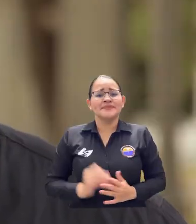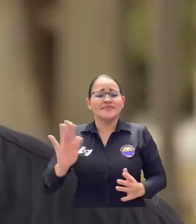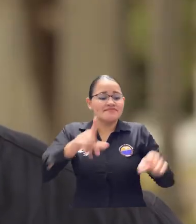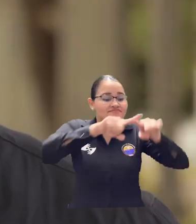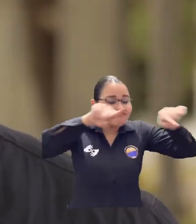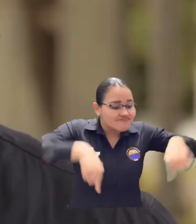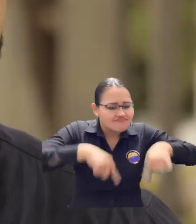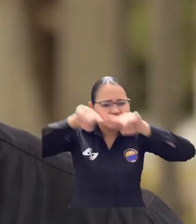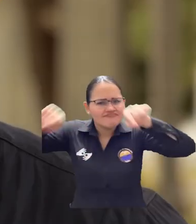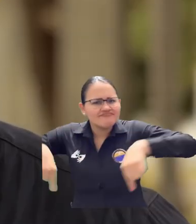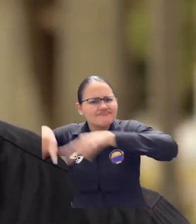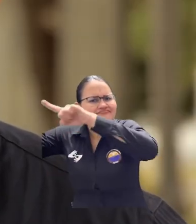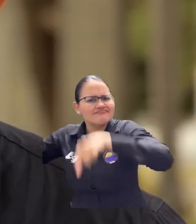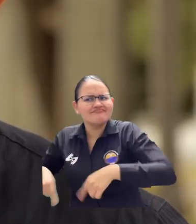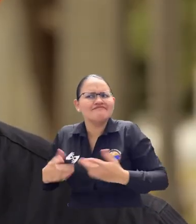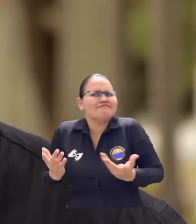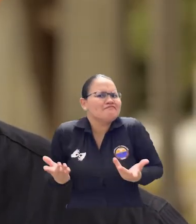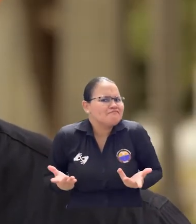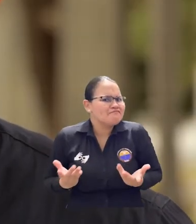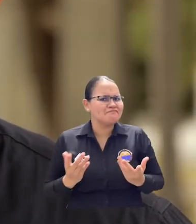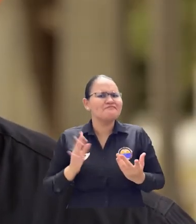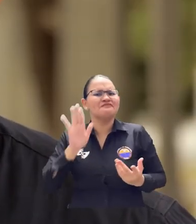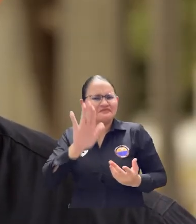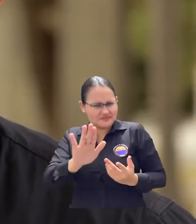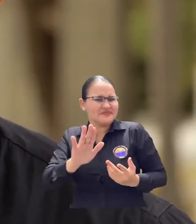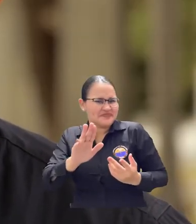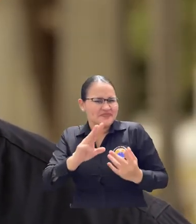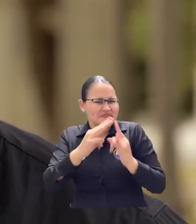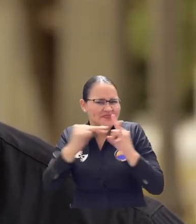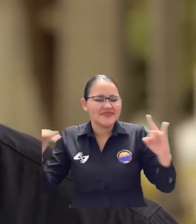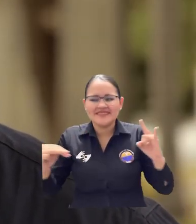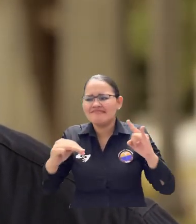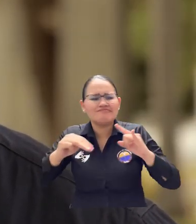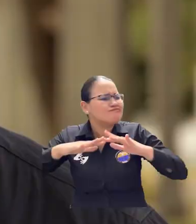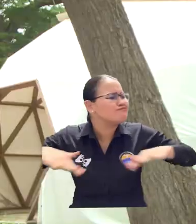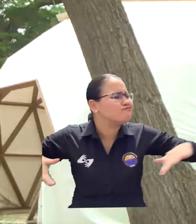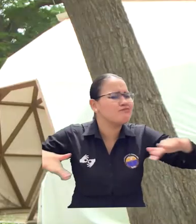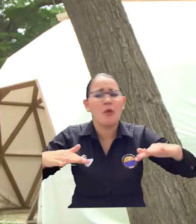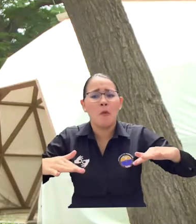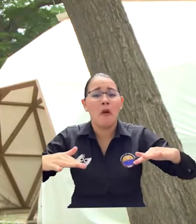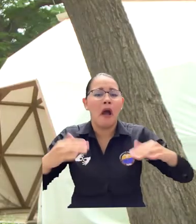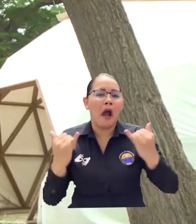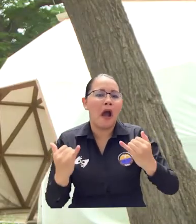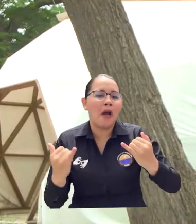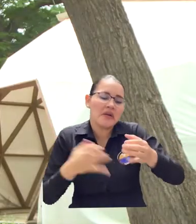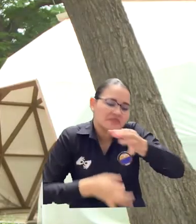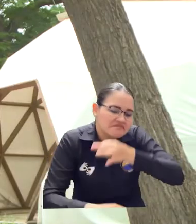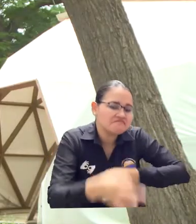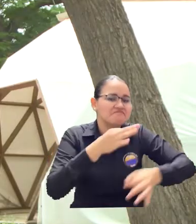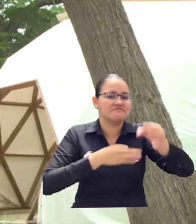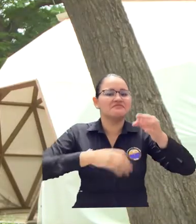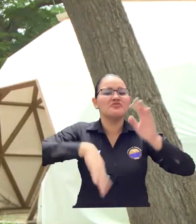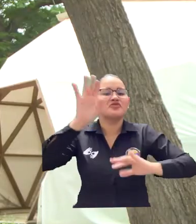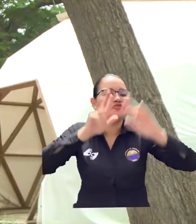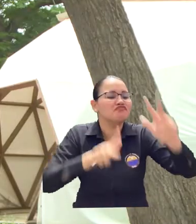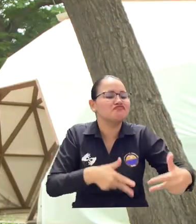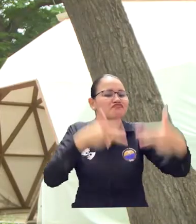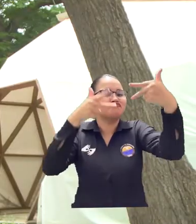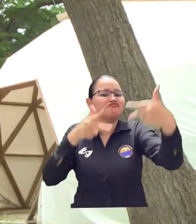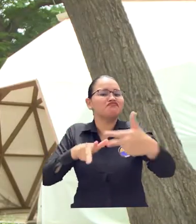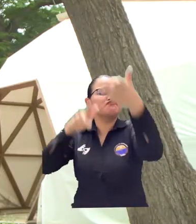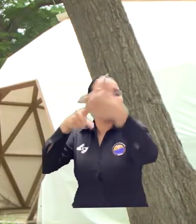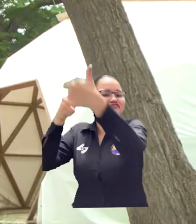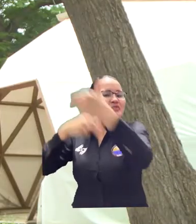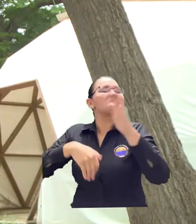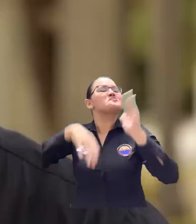Los salones de clases y los pasillos del campus fueron reemplazados temporalmente por las plataformas digitales que se convirtieron en las